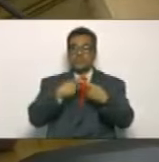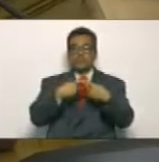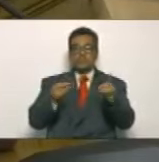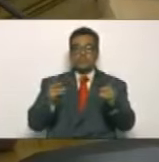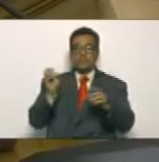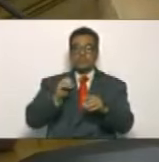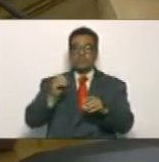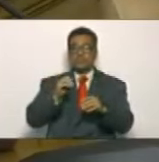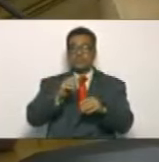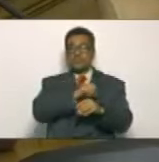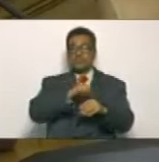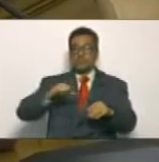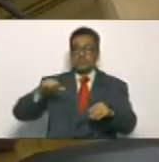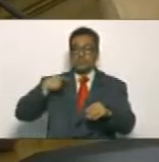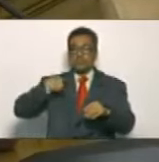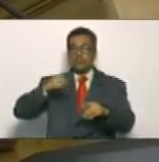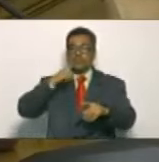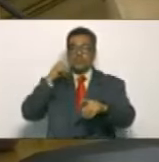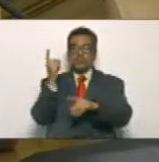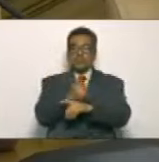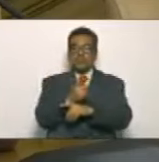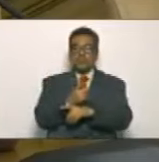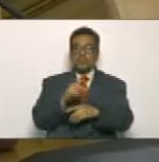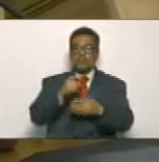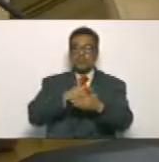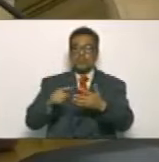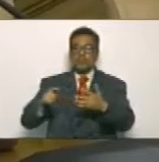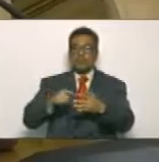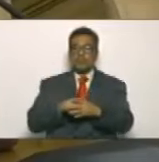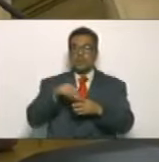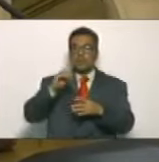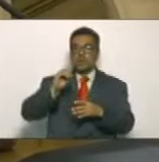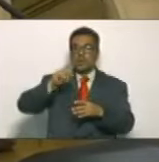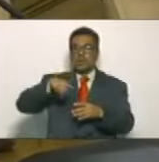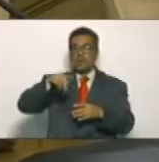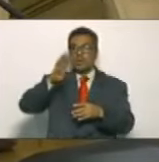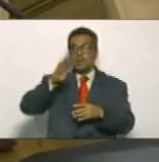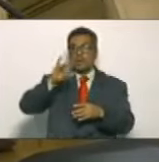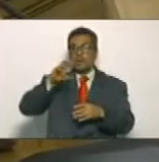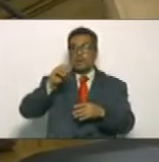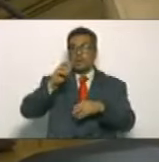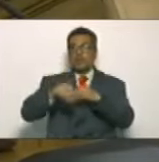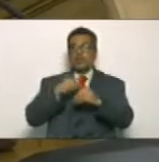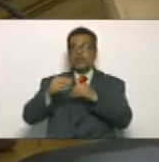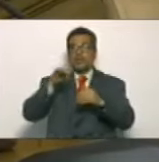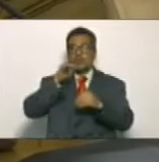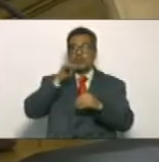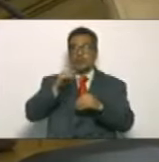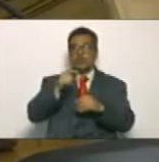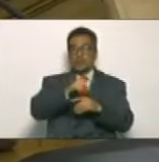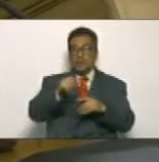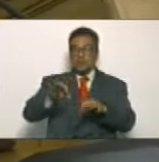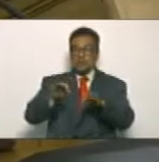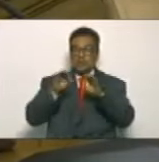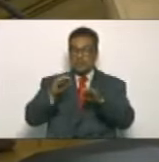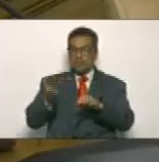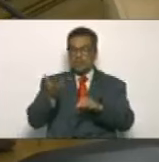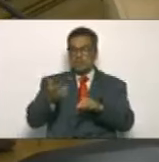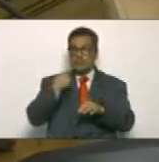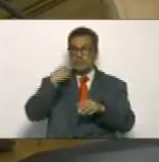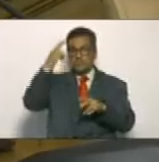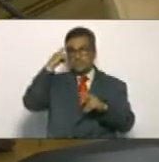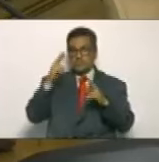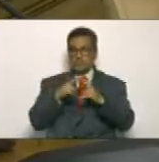y privadas, quienes tienen la obligación de reportar al CONACDIX con el objeto de suministrar información de calidad para el